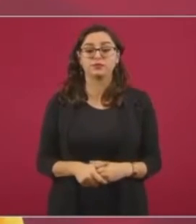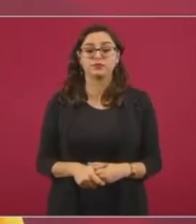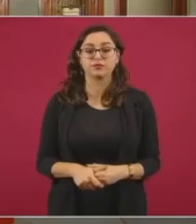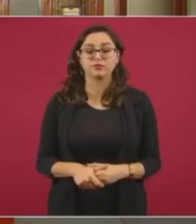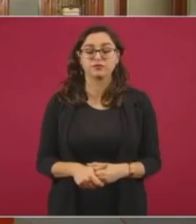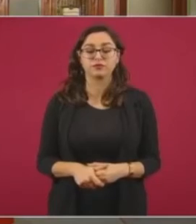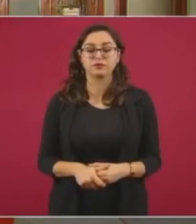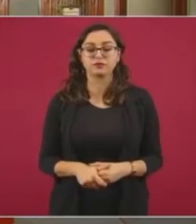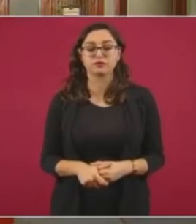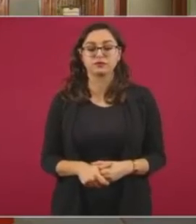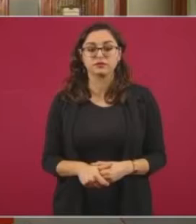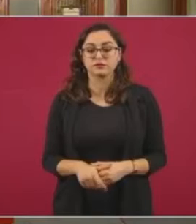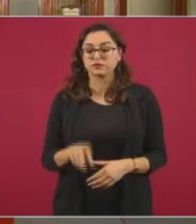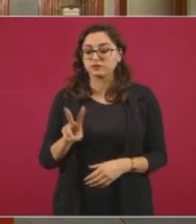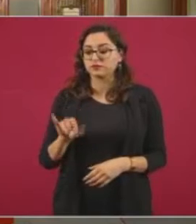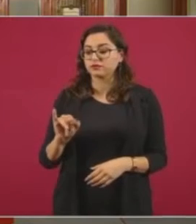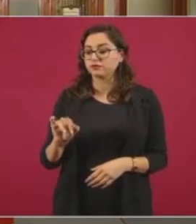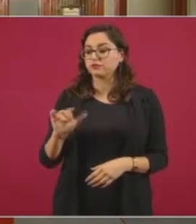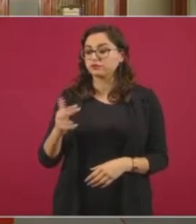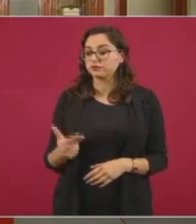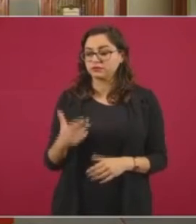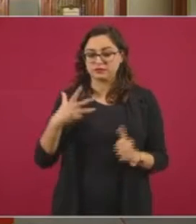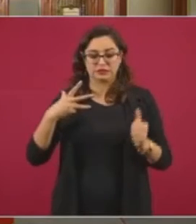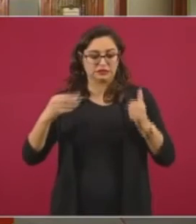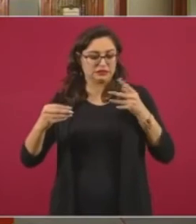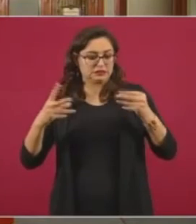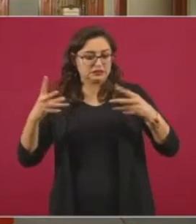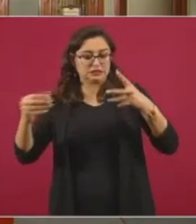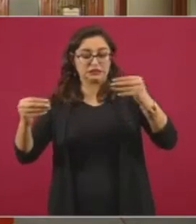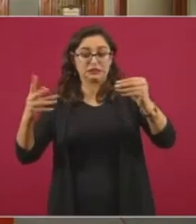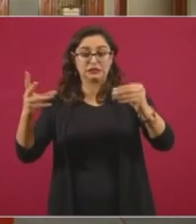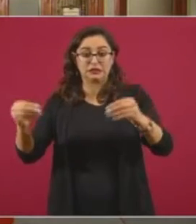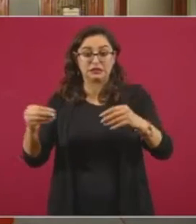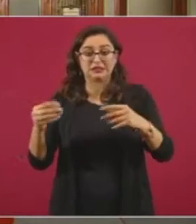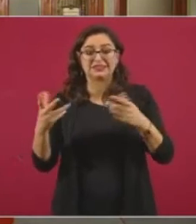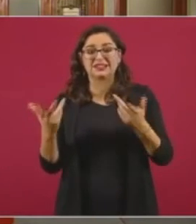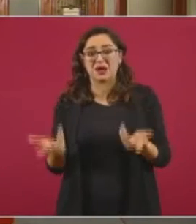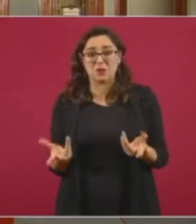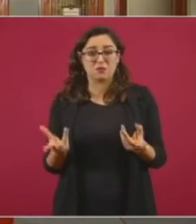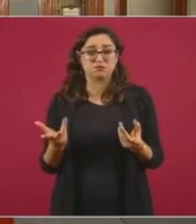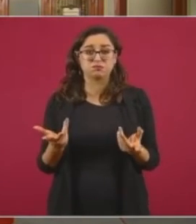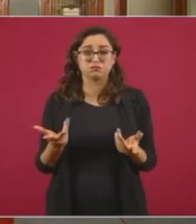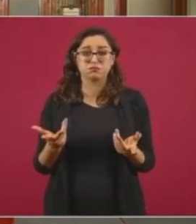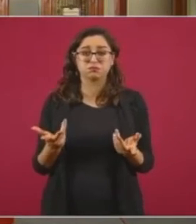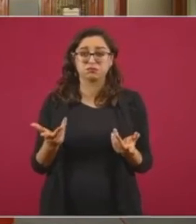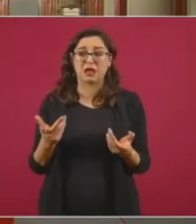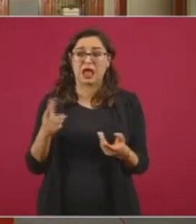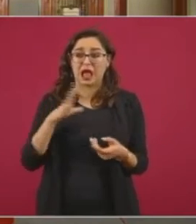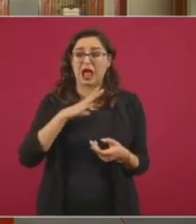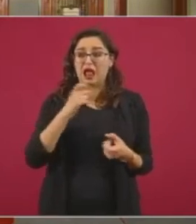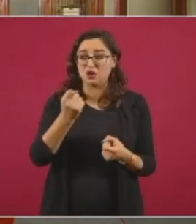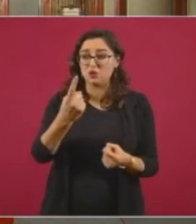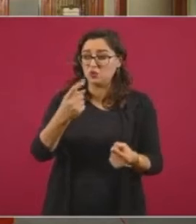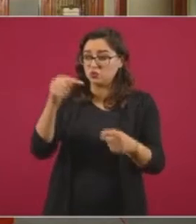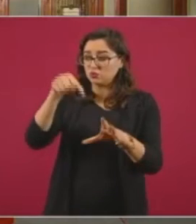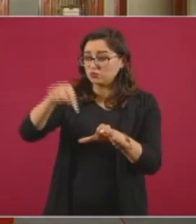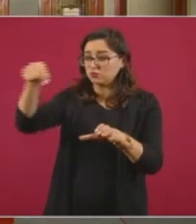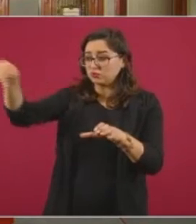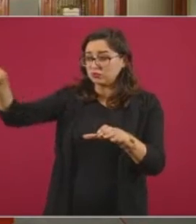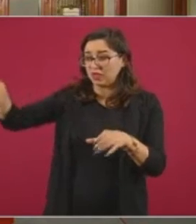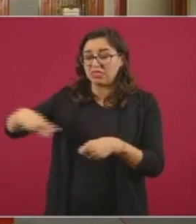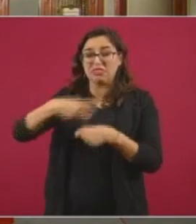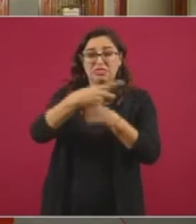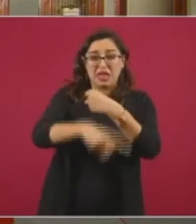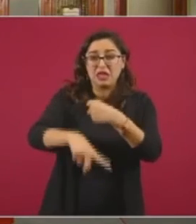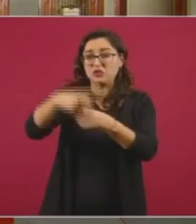Las nuevas infecciones por VIH han afectado de manera desproporcionada a miembros de poblaciones clave, con un